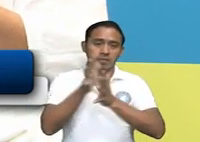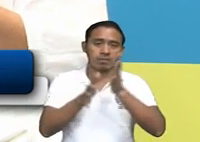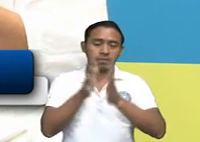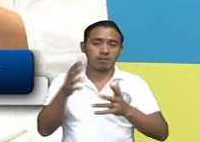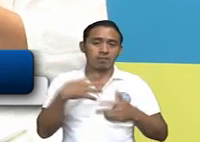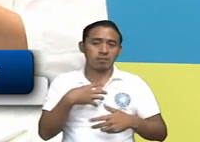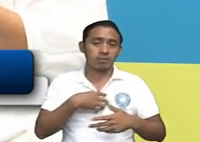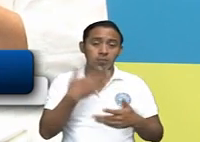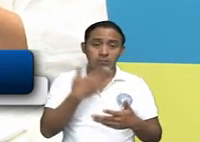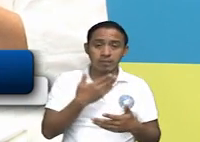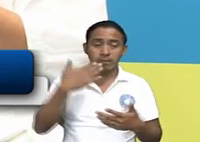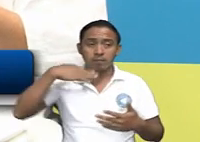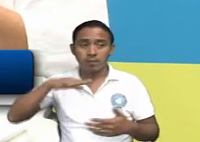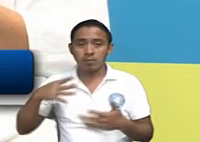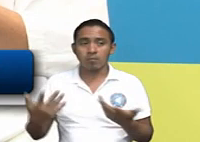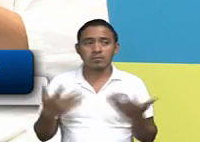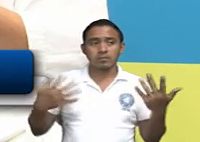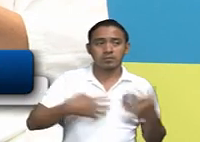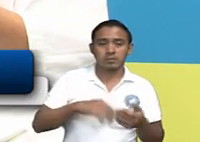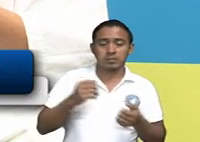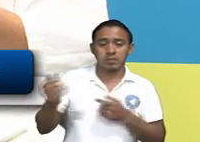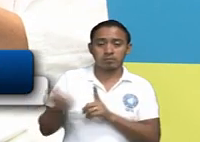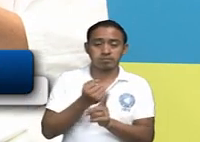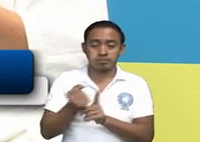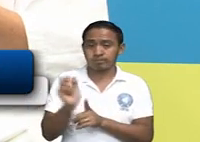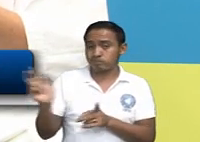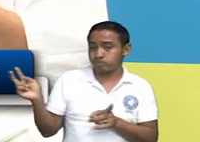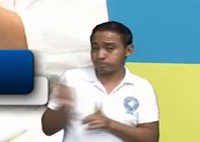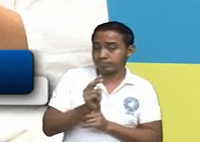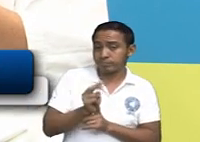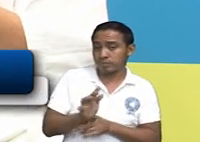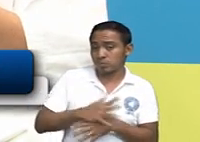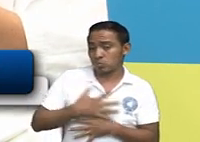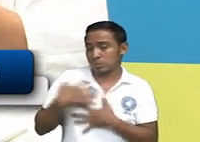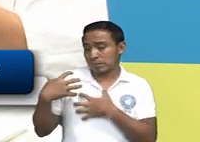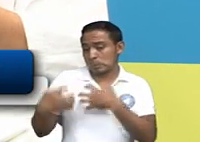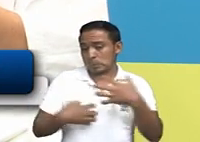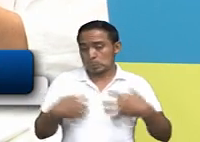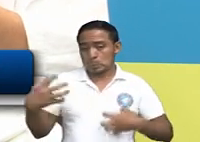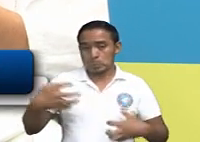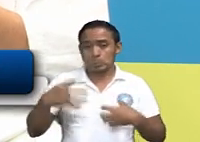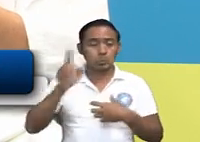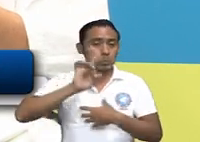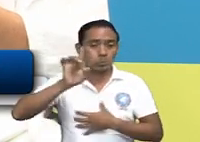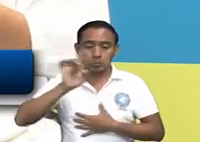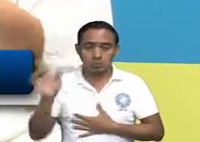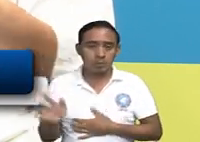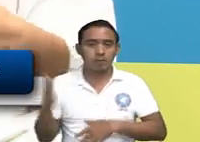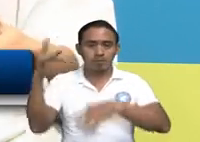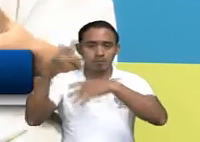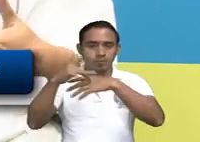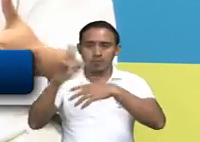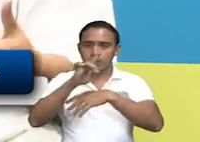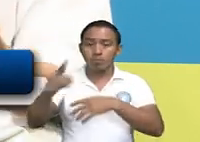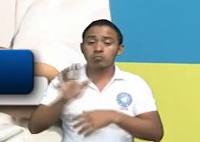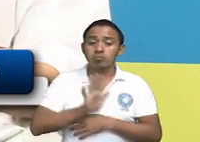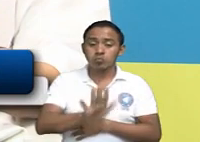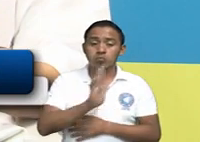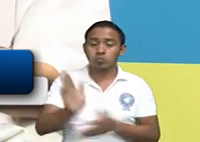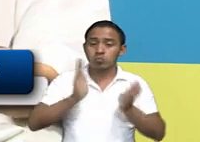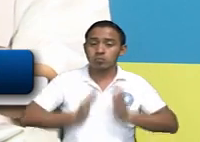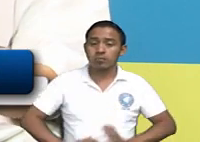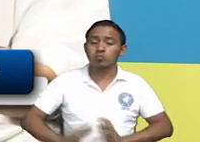para prevenir abuso sexual. También eso es muy importante, que ellos sepan que su cuerpo es de